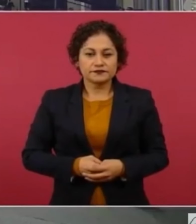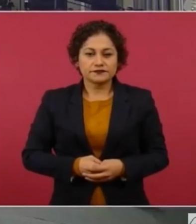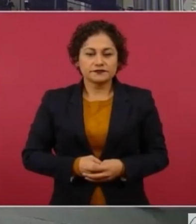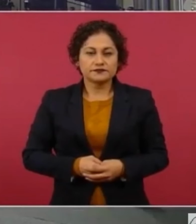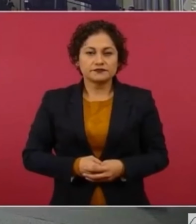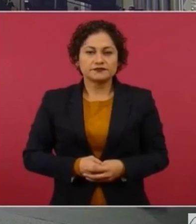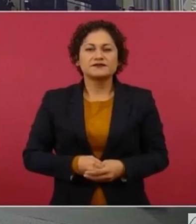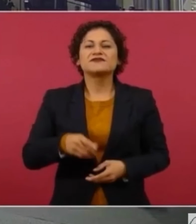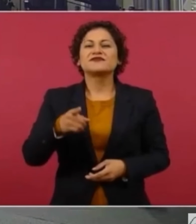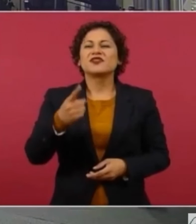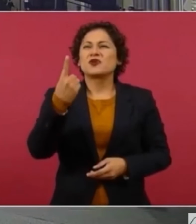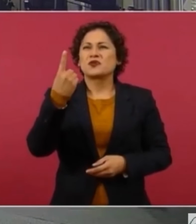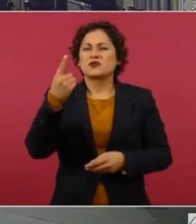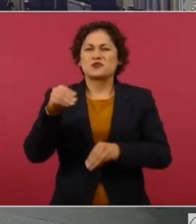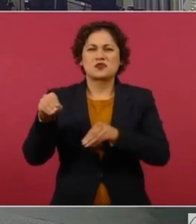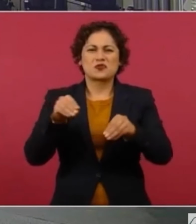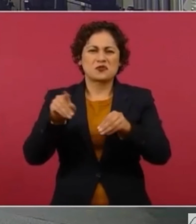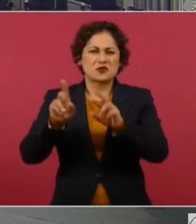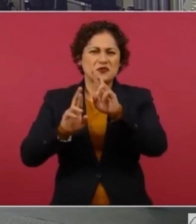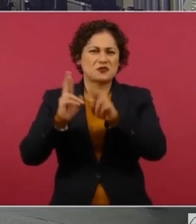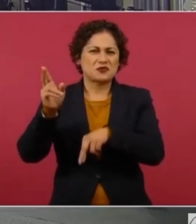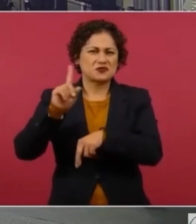Un movimiento que hubo